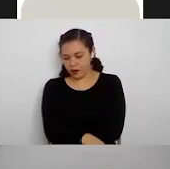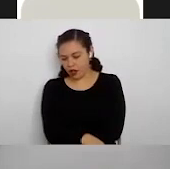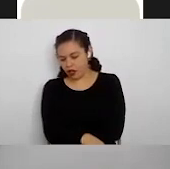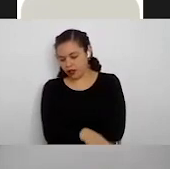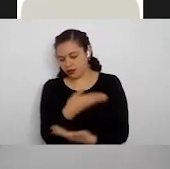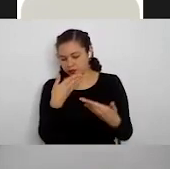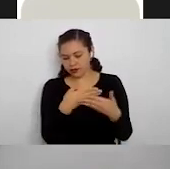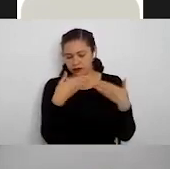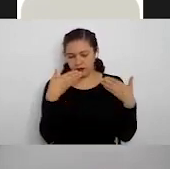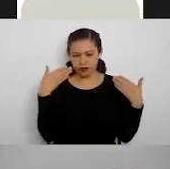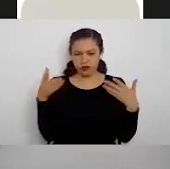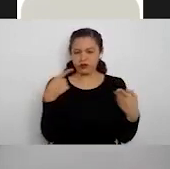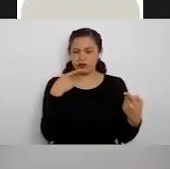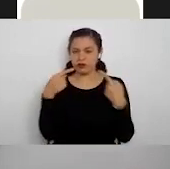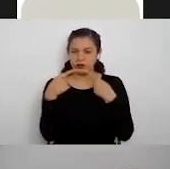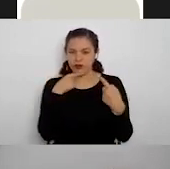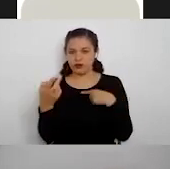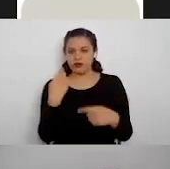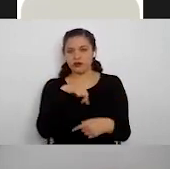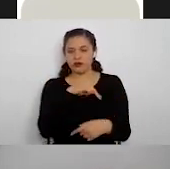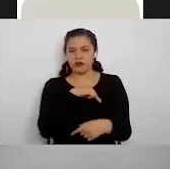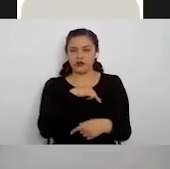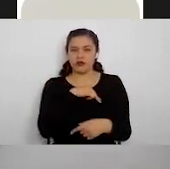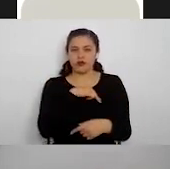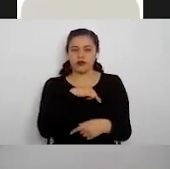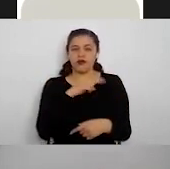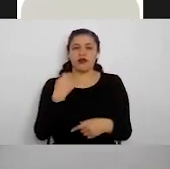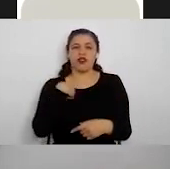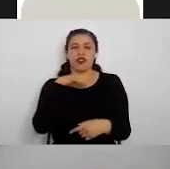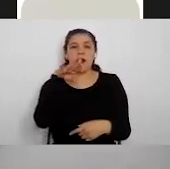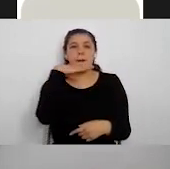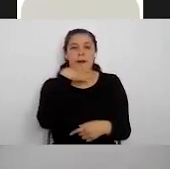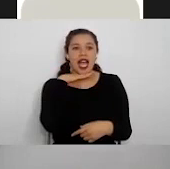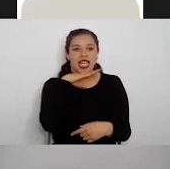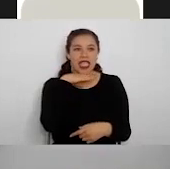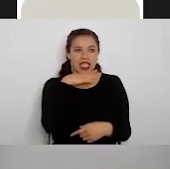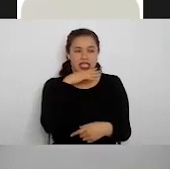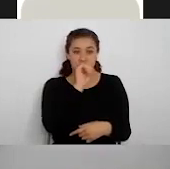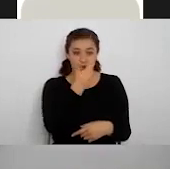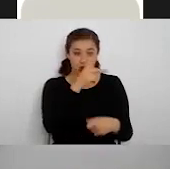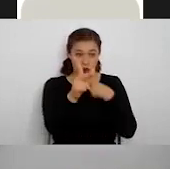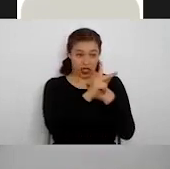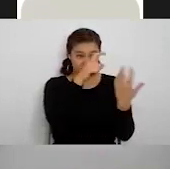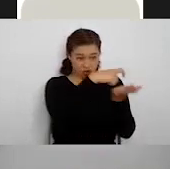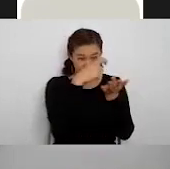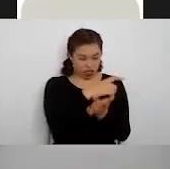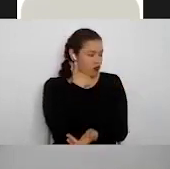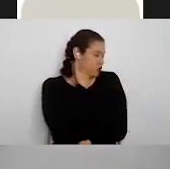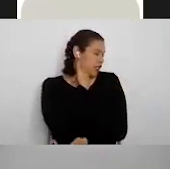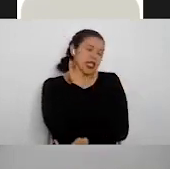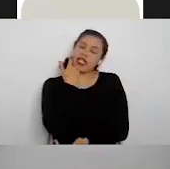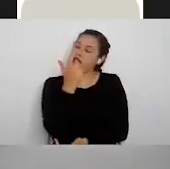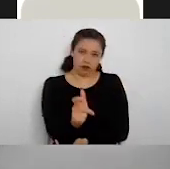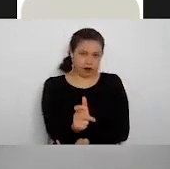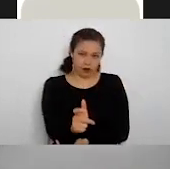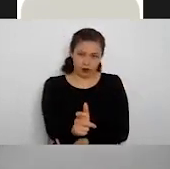hecho que no queremos importar maíz transgénico, o sea, y muchas cosas de estas, parte de